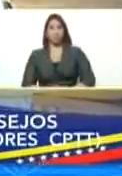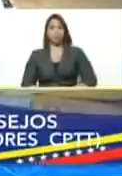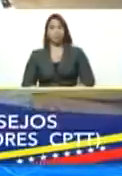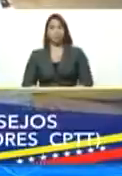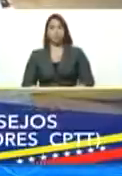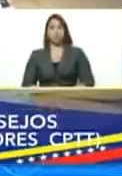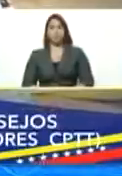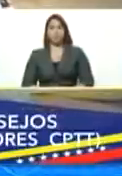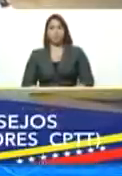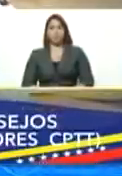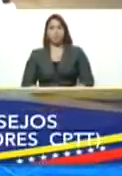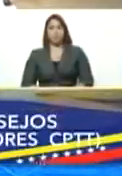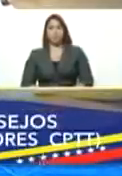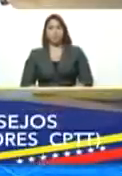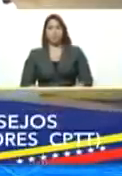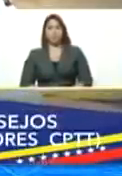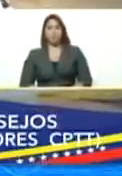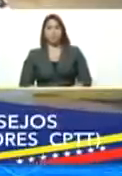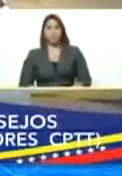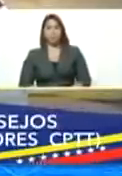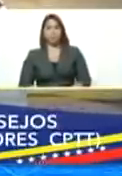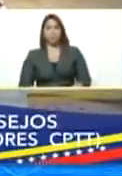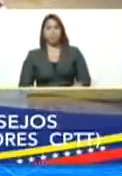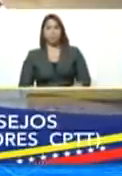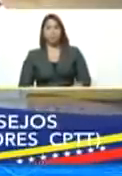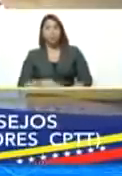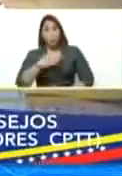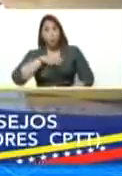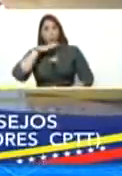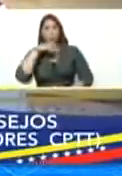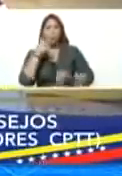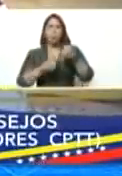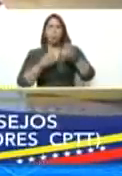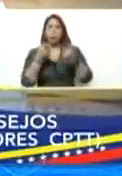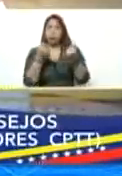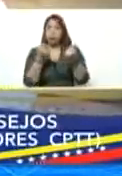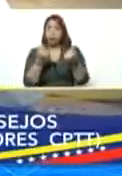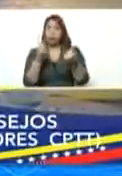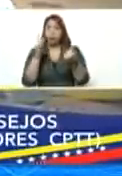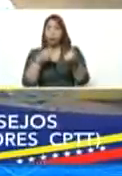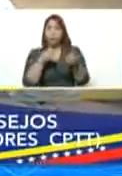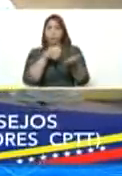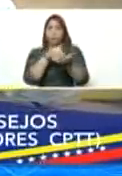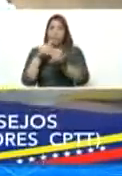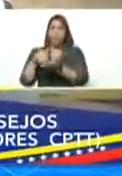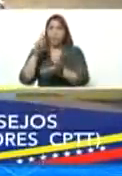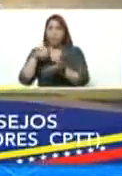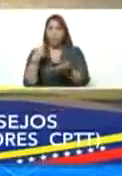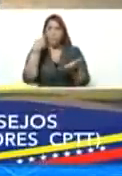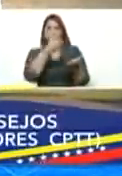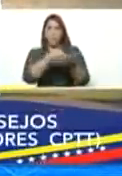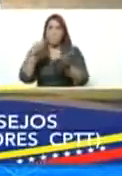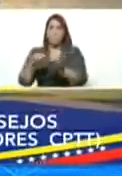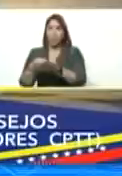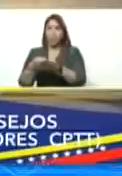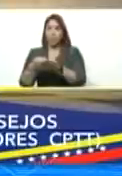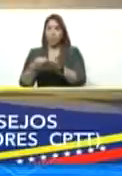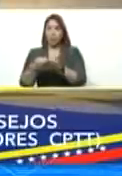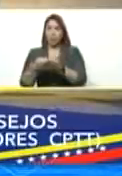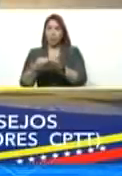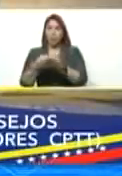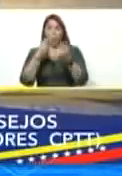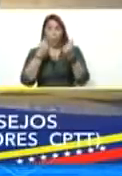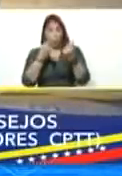bueno, cubrir sus costos y sus gastos y sus inversiones. Costos